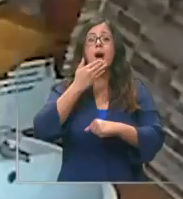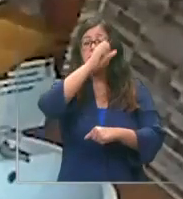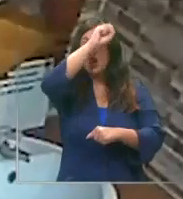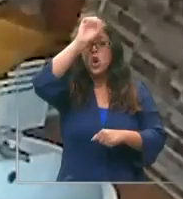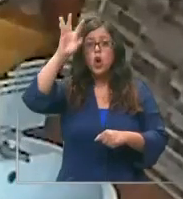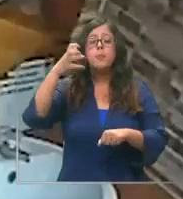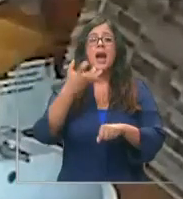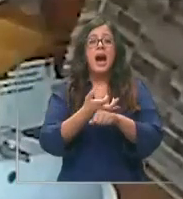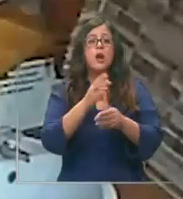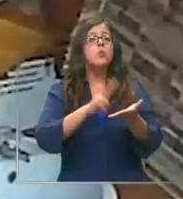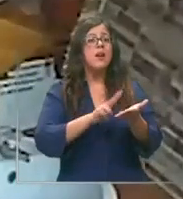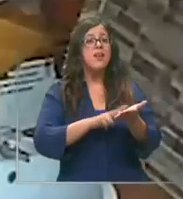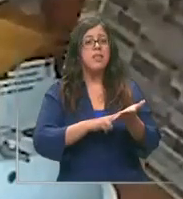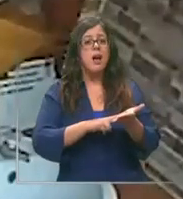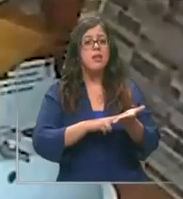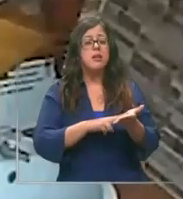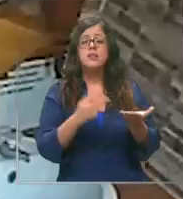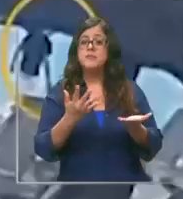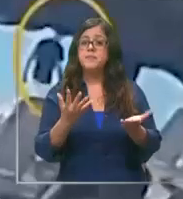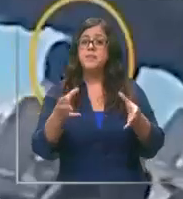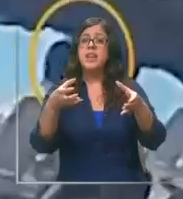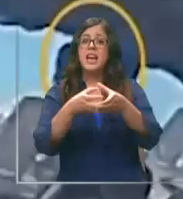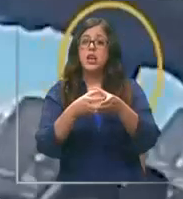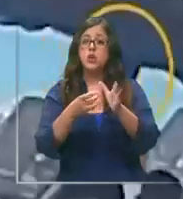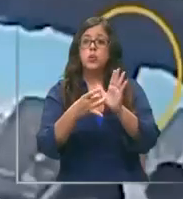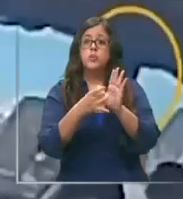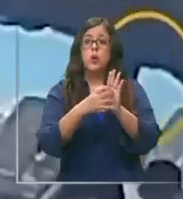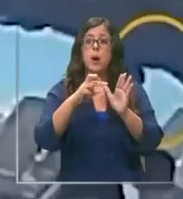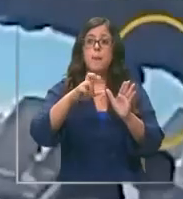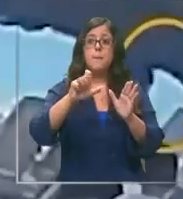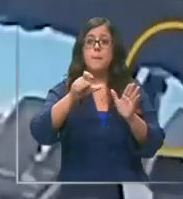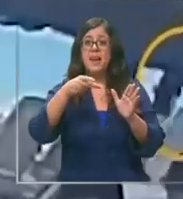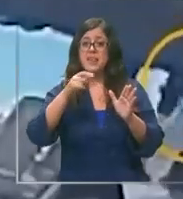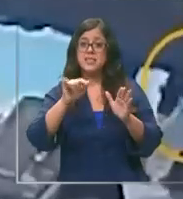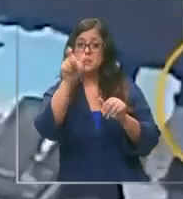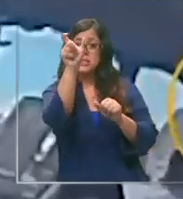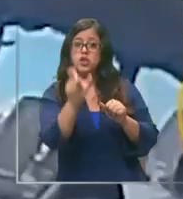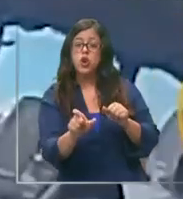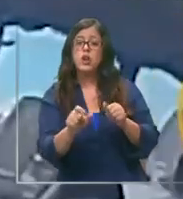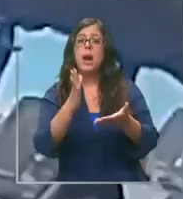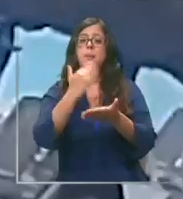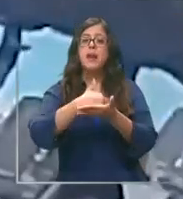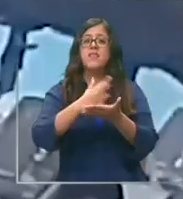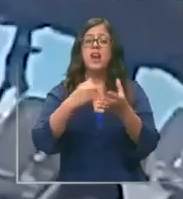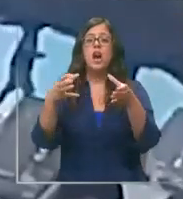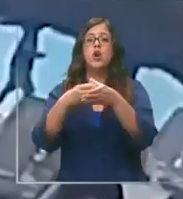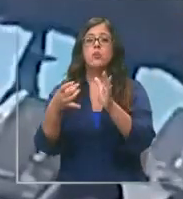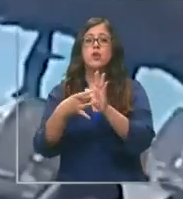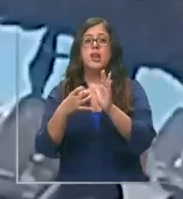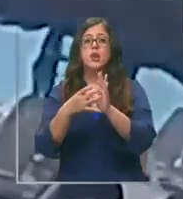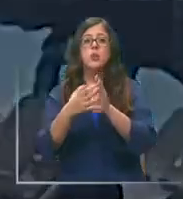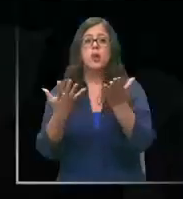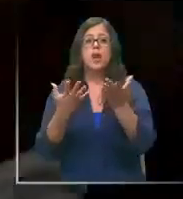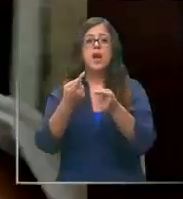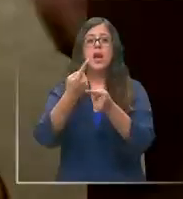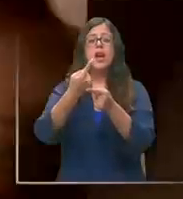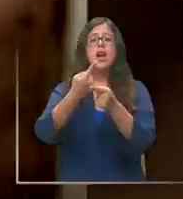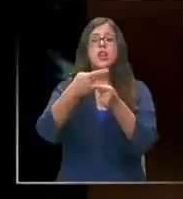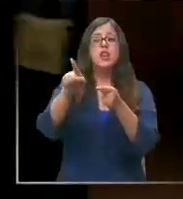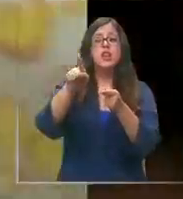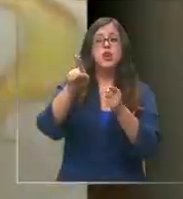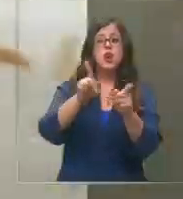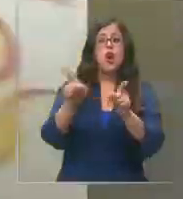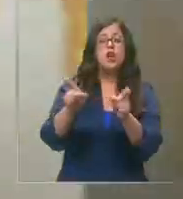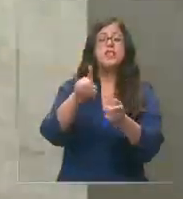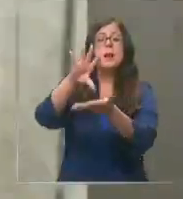hay una verdad absoluta El crimen de pechi fue encargado y planificado por una organización criminal transnacional una